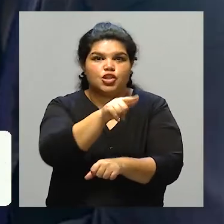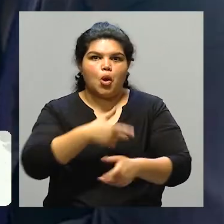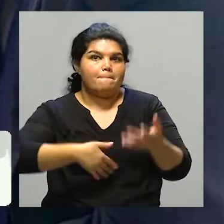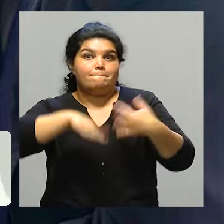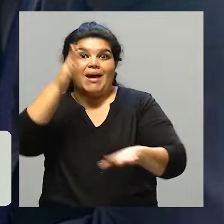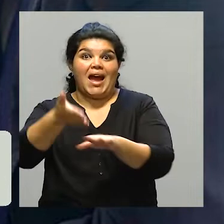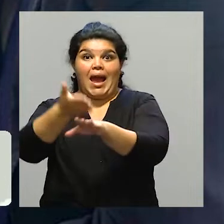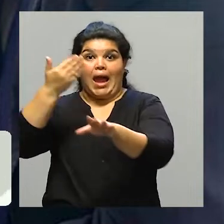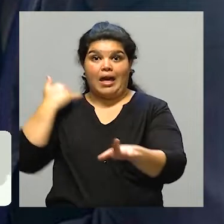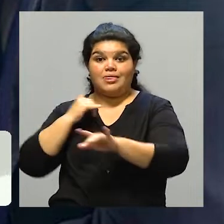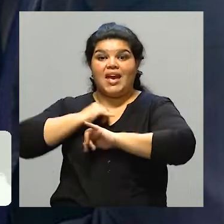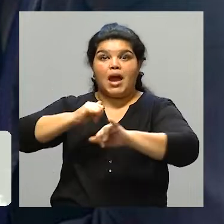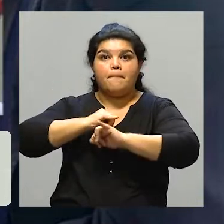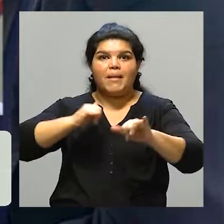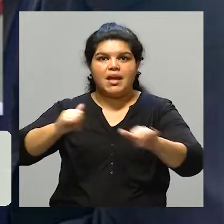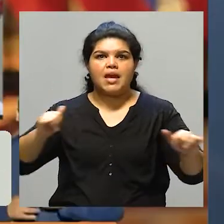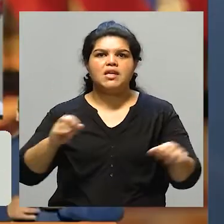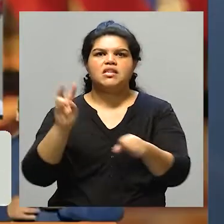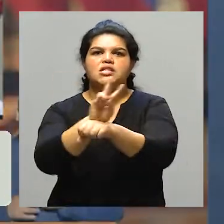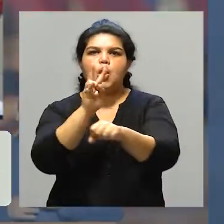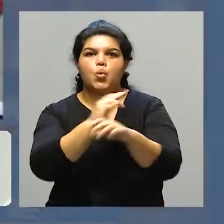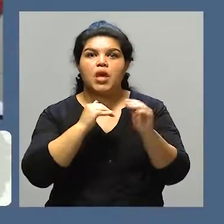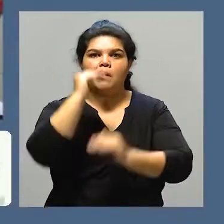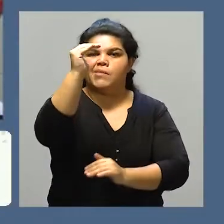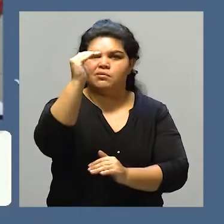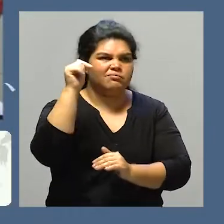¿no? Eso genera un panorama en el que